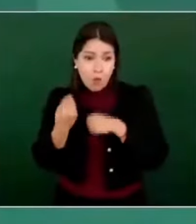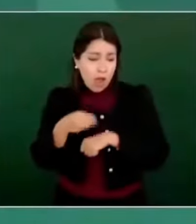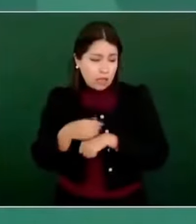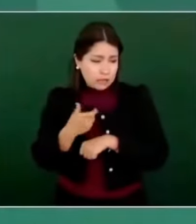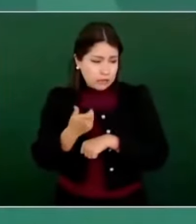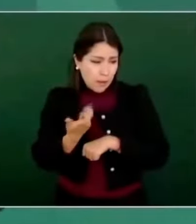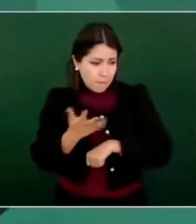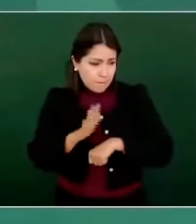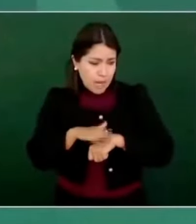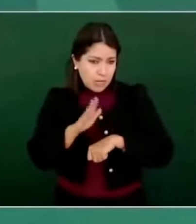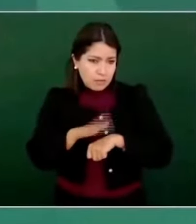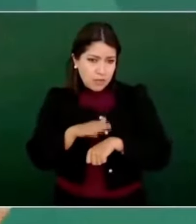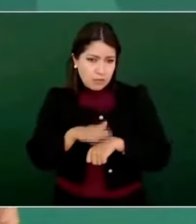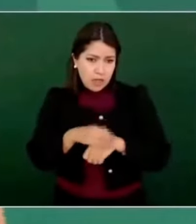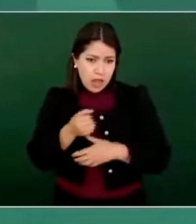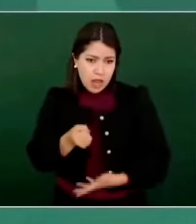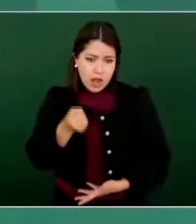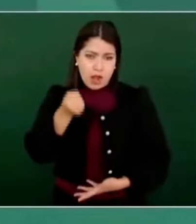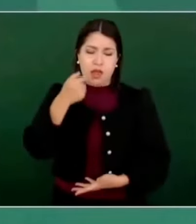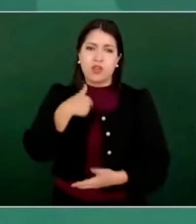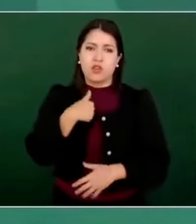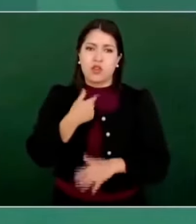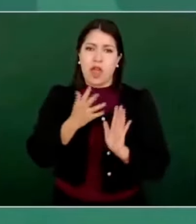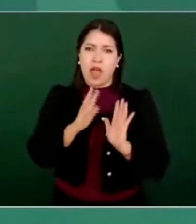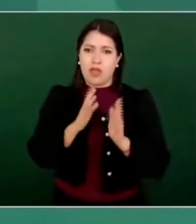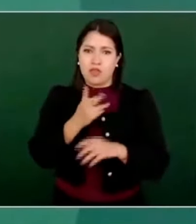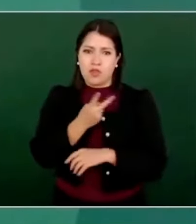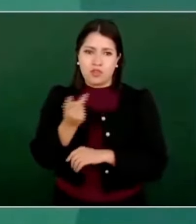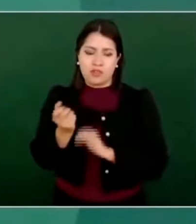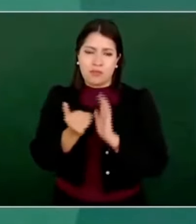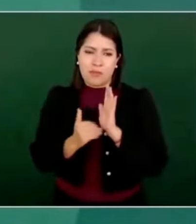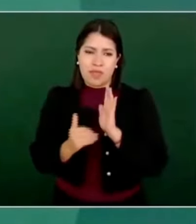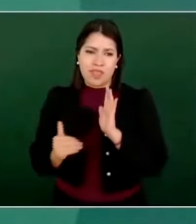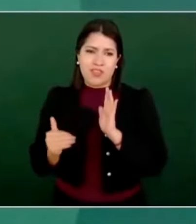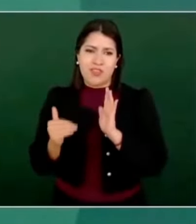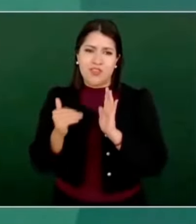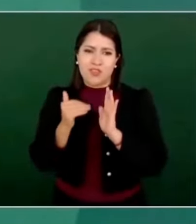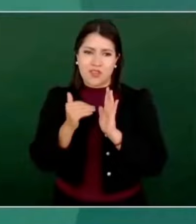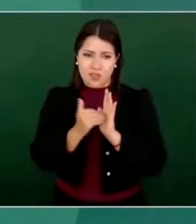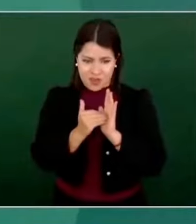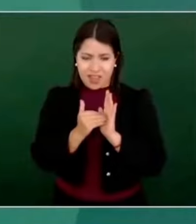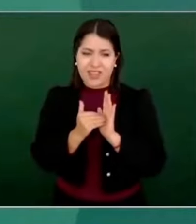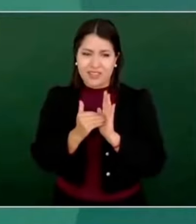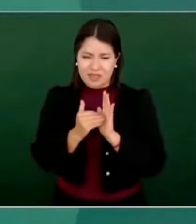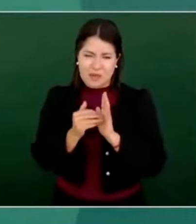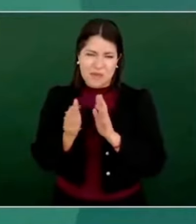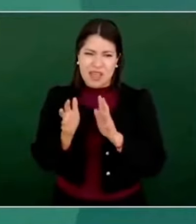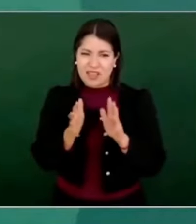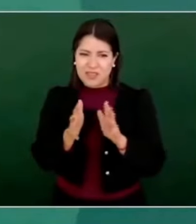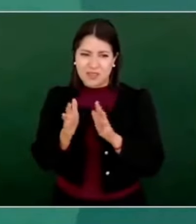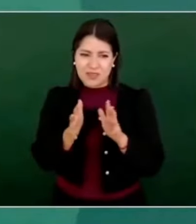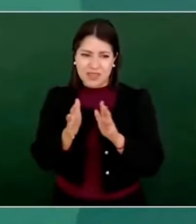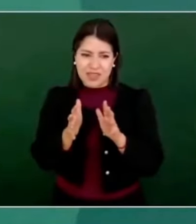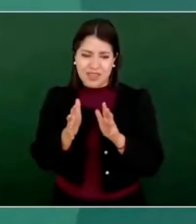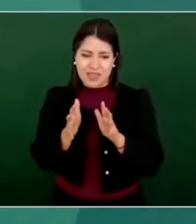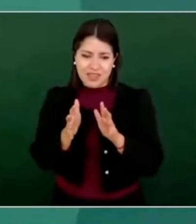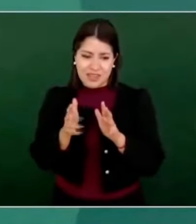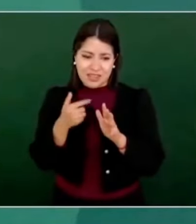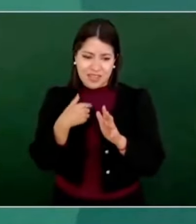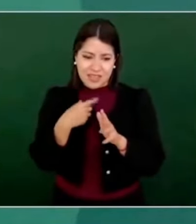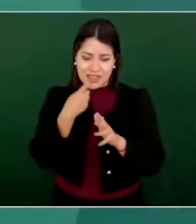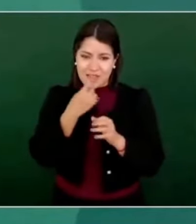dinero creo que ya llevo como 200 millones de este menciones en